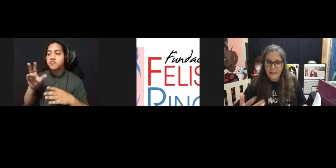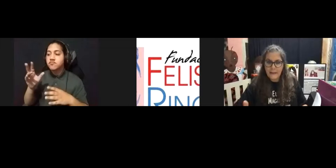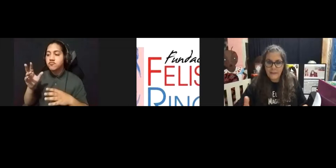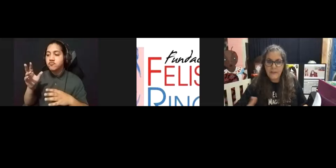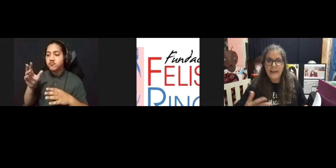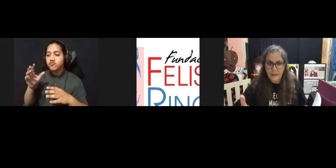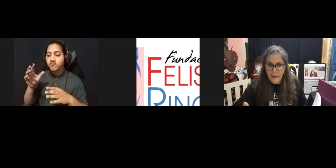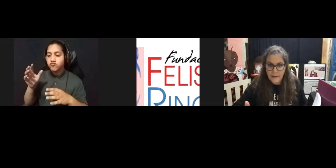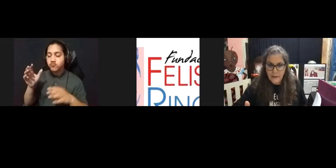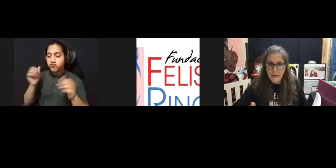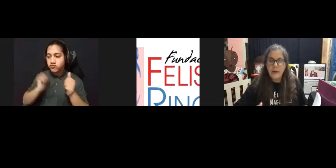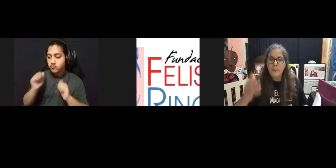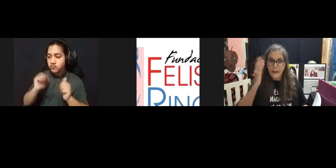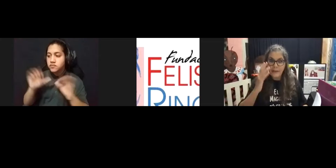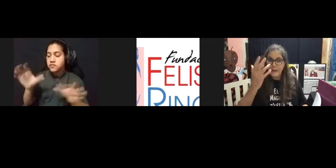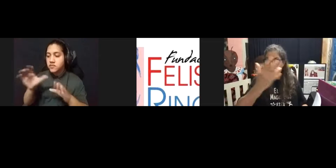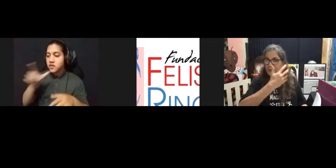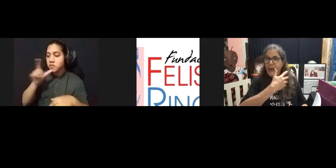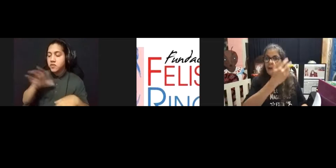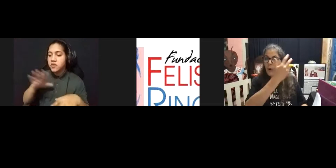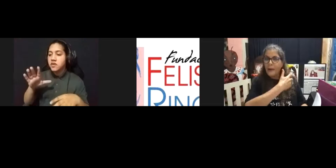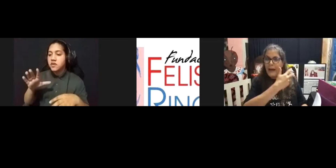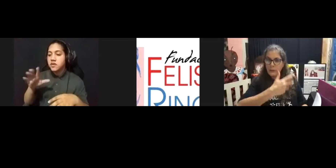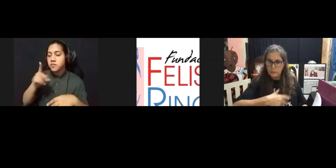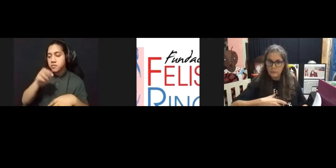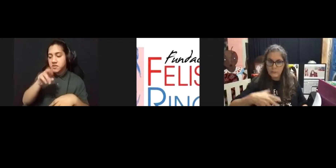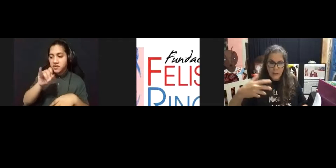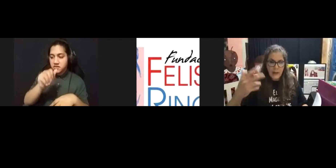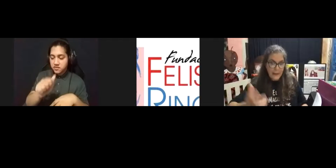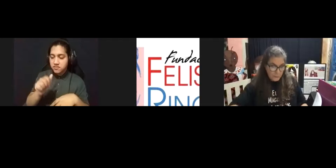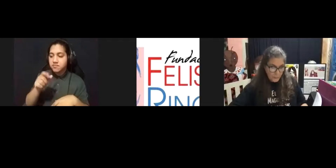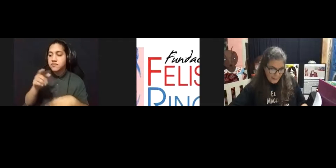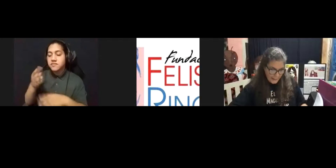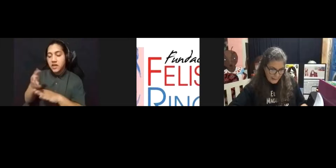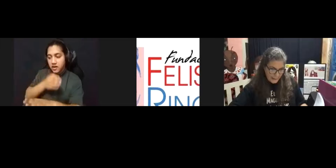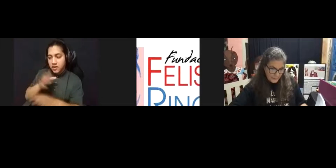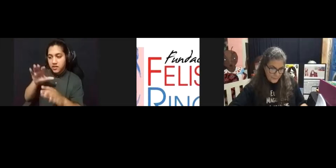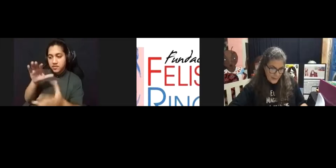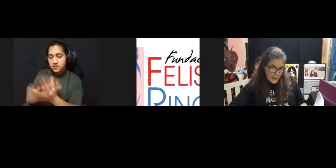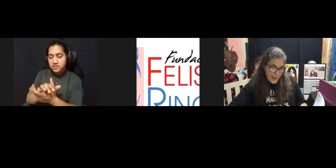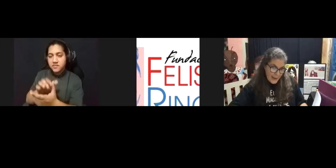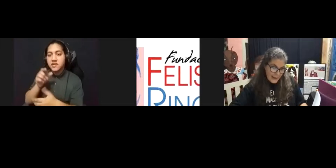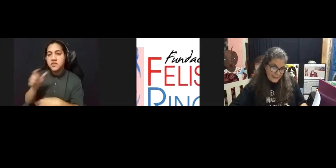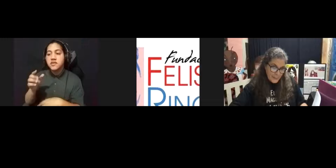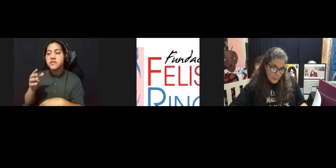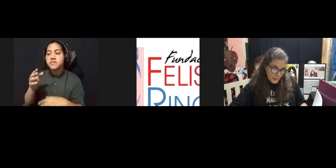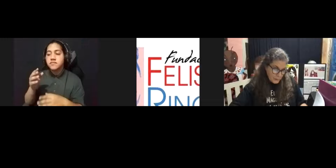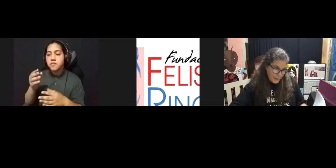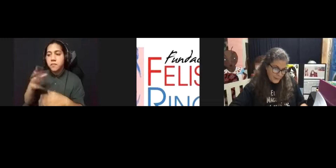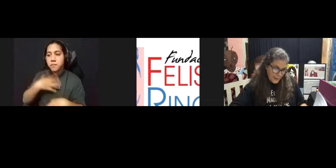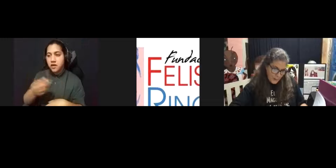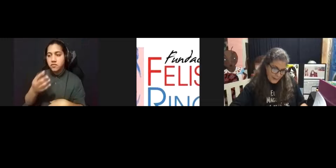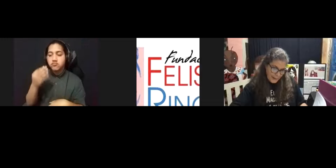Persia antes de casarse, ponerse talco blanco sobre la cara. De